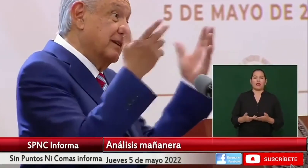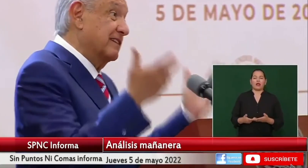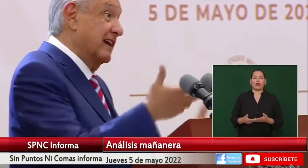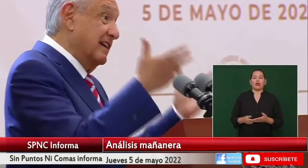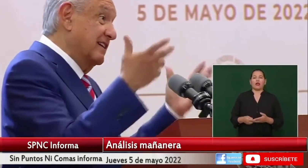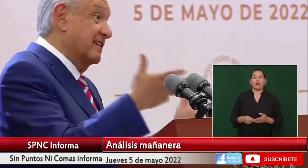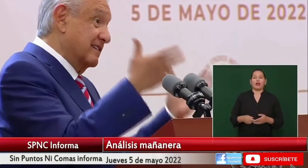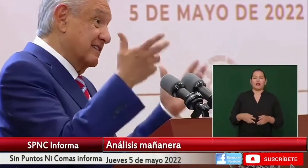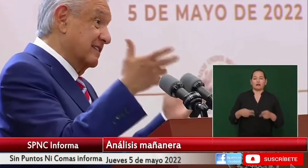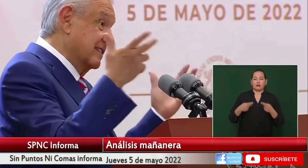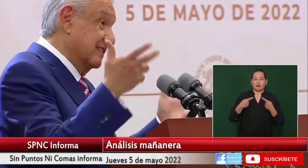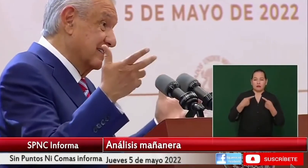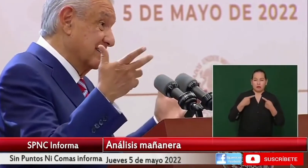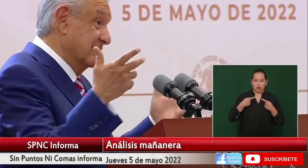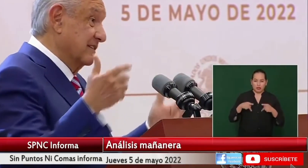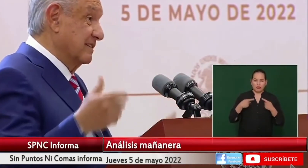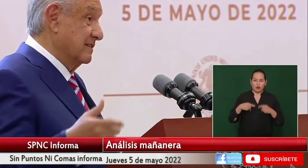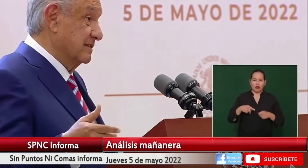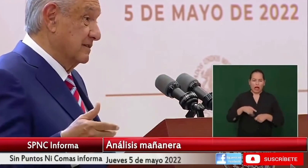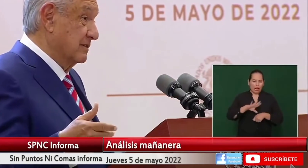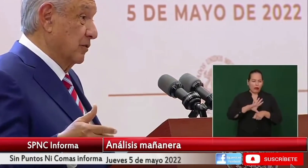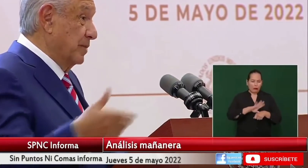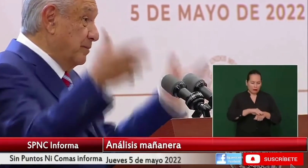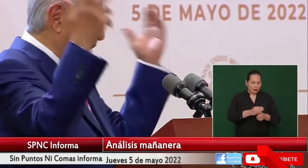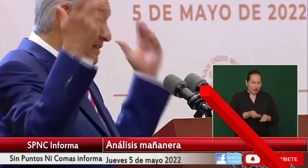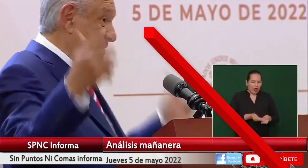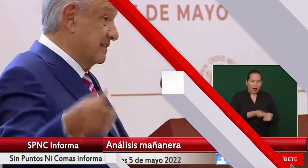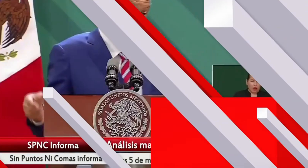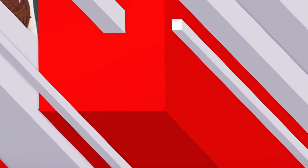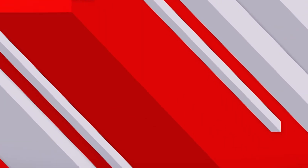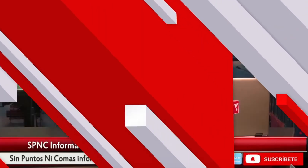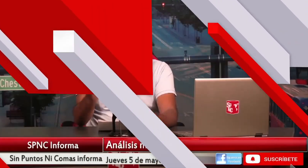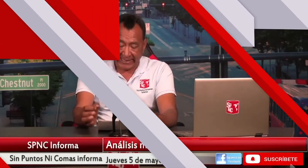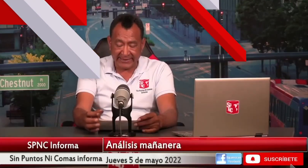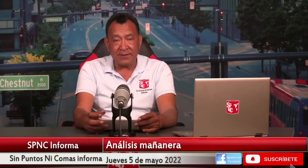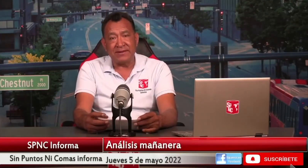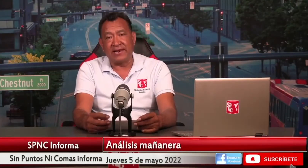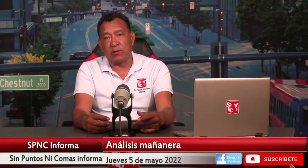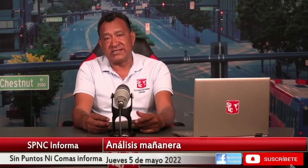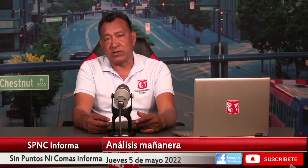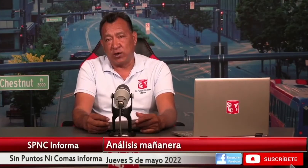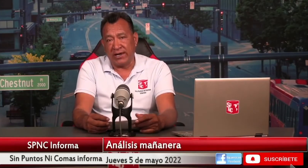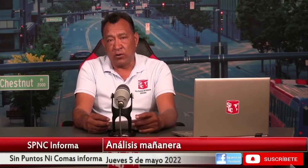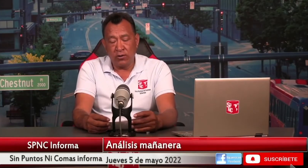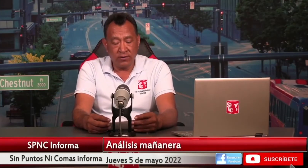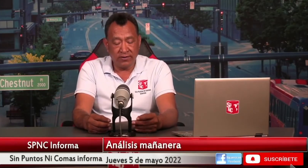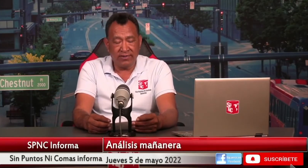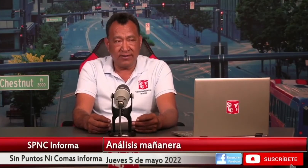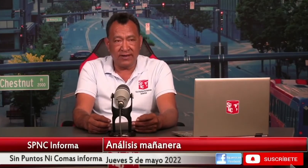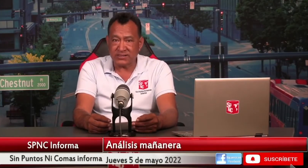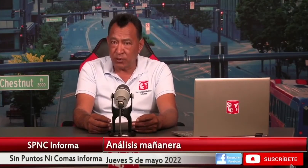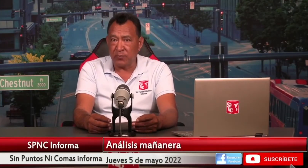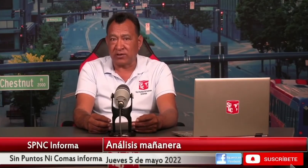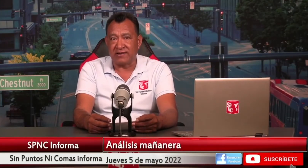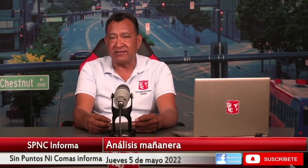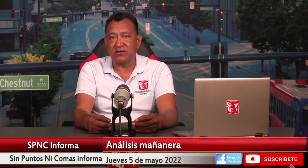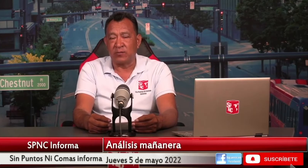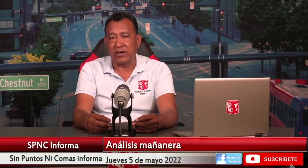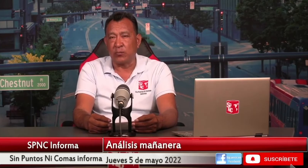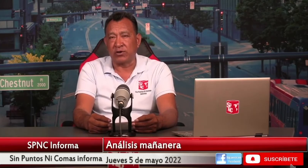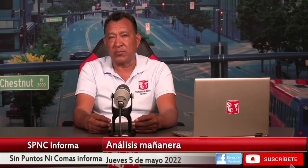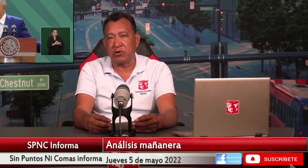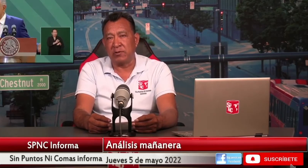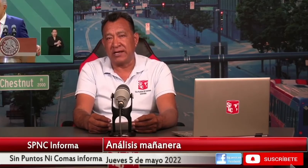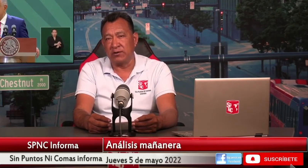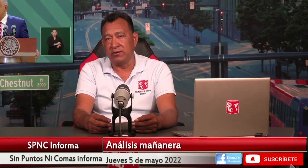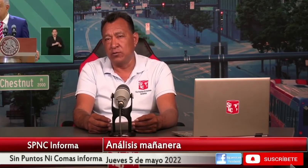ellos se llevan trailers o pipas. El tema del huachicoleo es muy importante